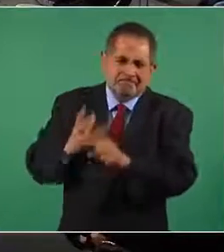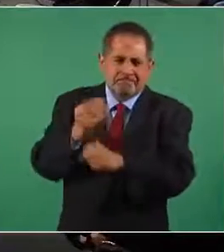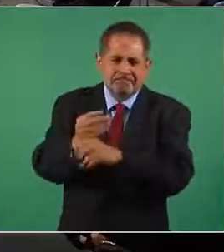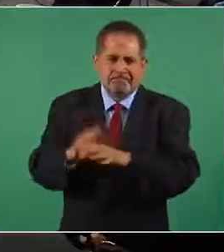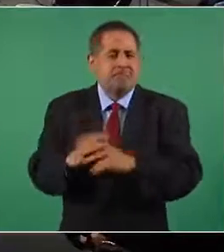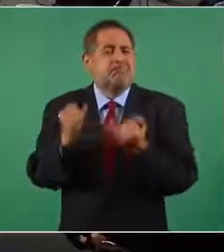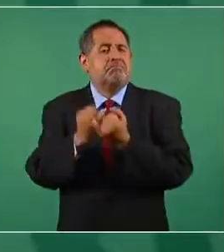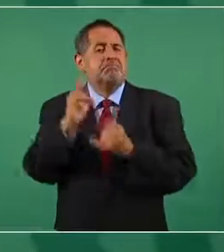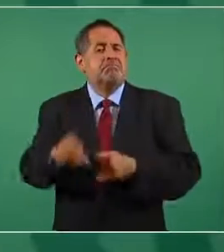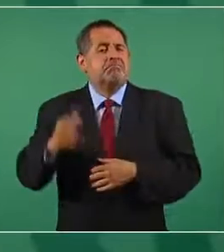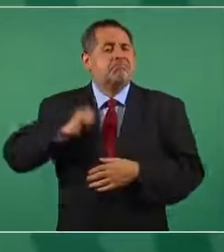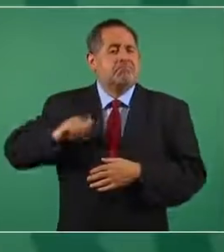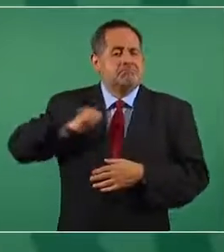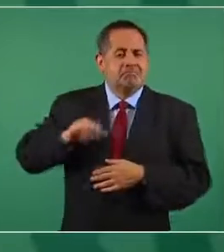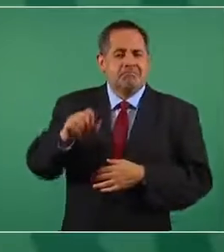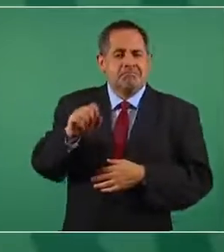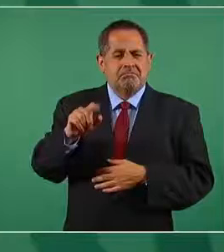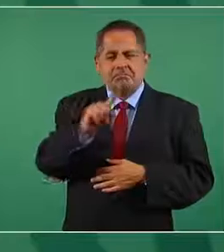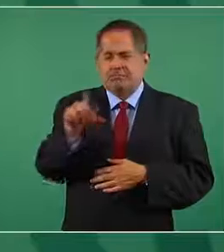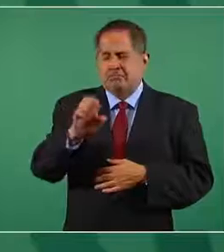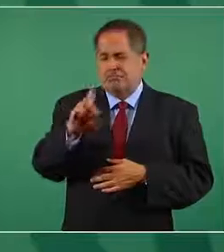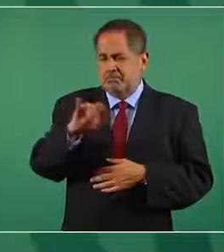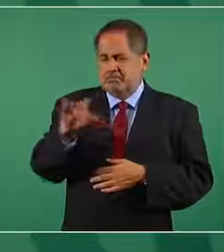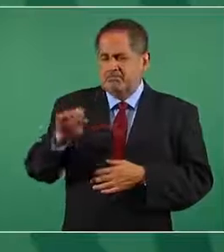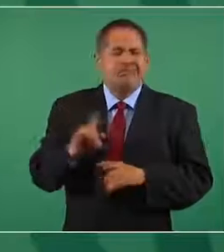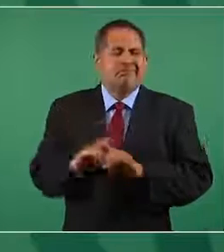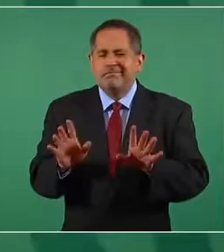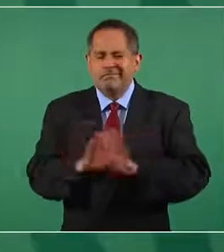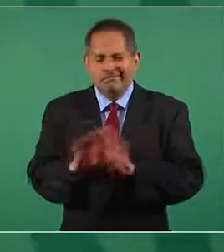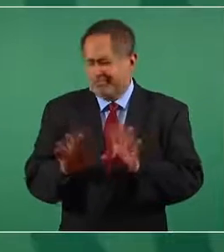hizo Zedillo, no,